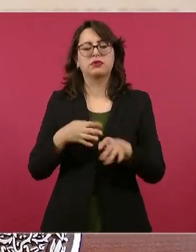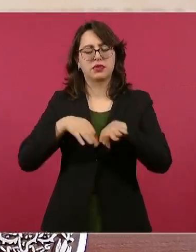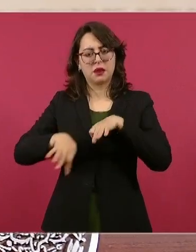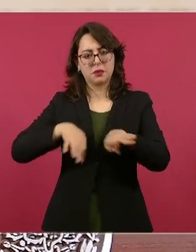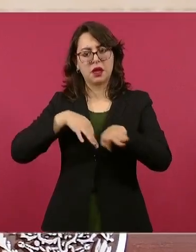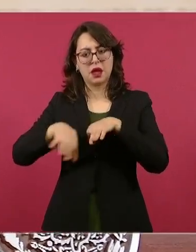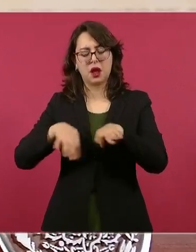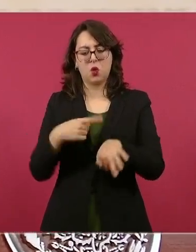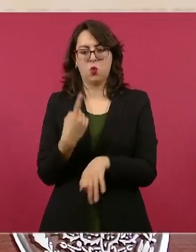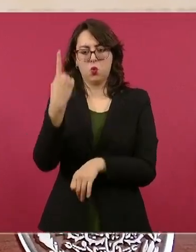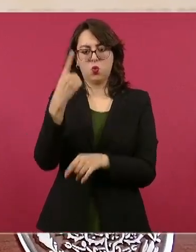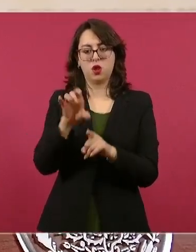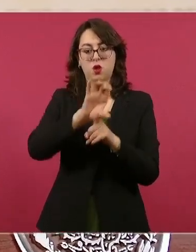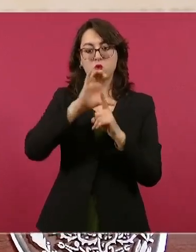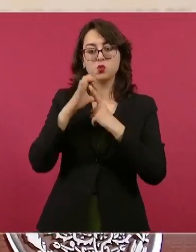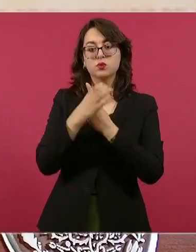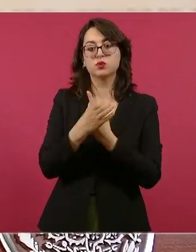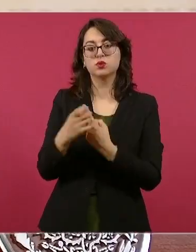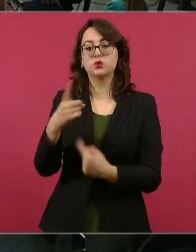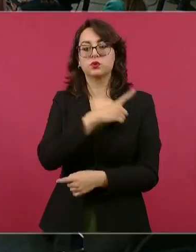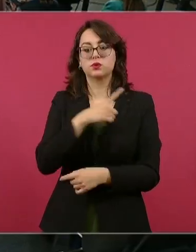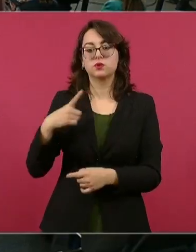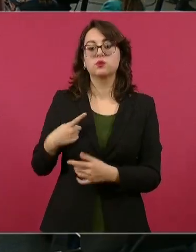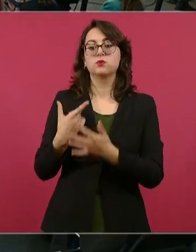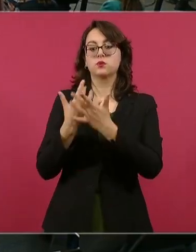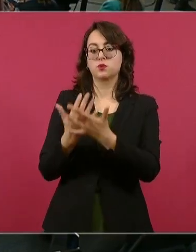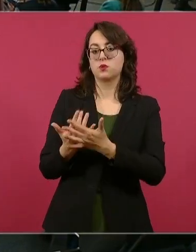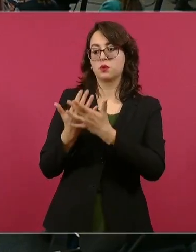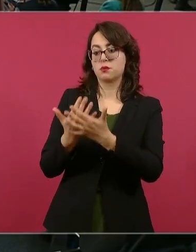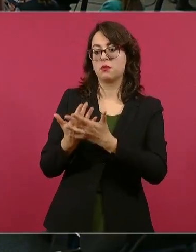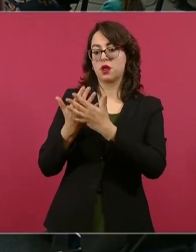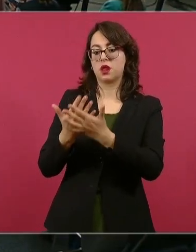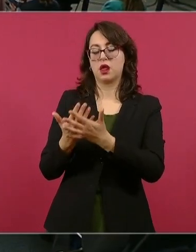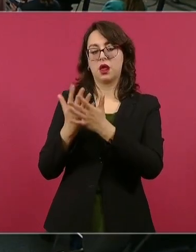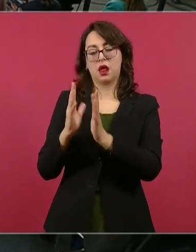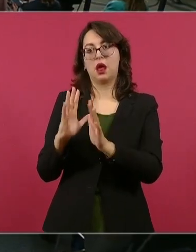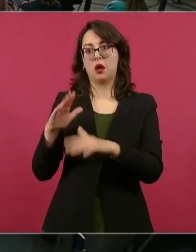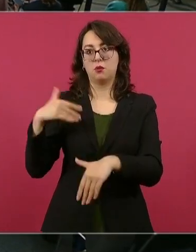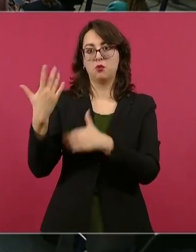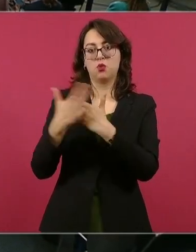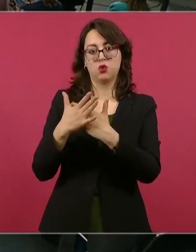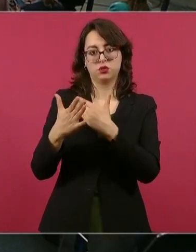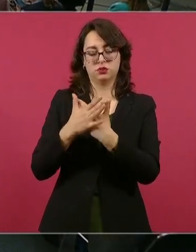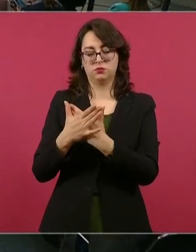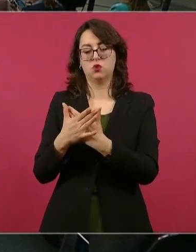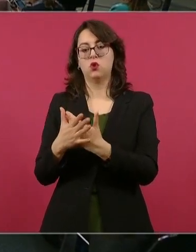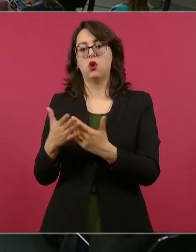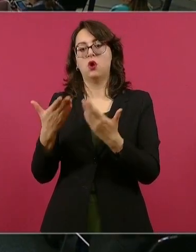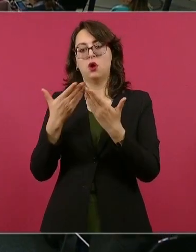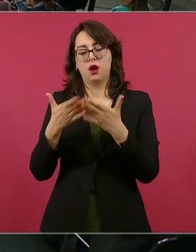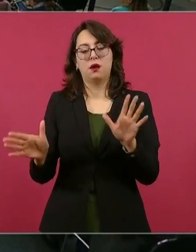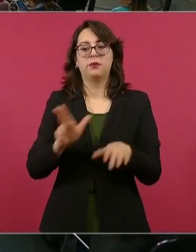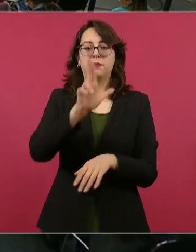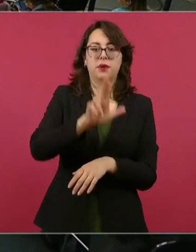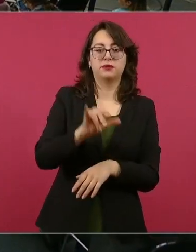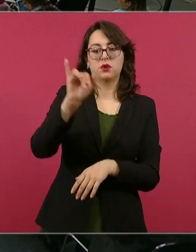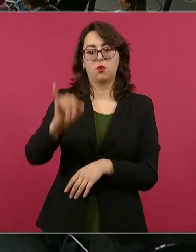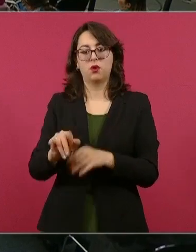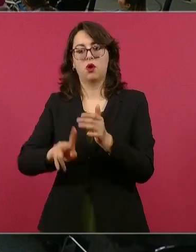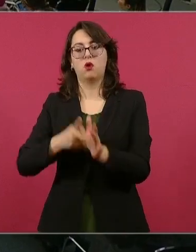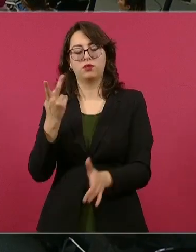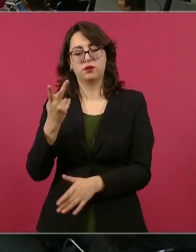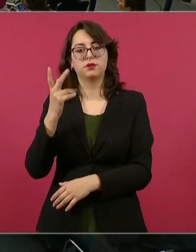avanzando, hay que esperar nada más el nuevo periodo de sesiones. Y lo de Playa Vicente, que